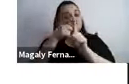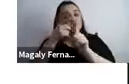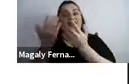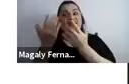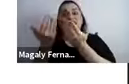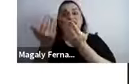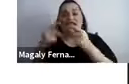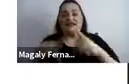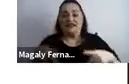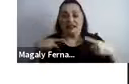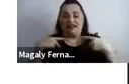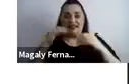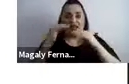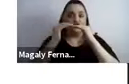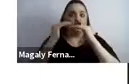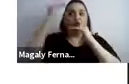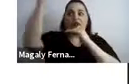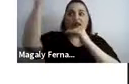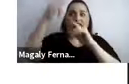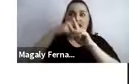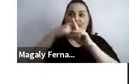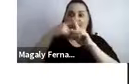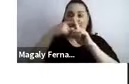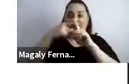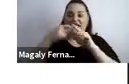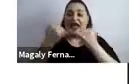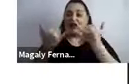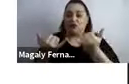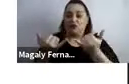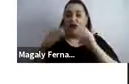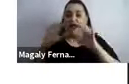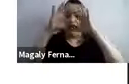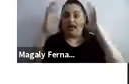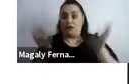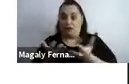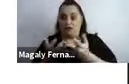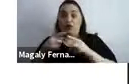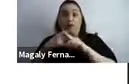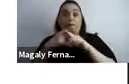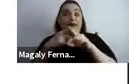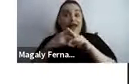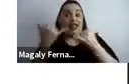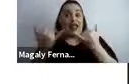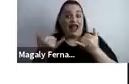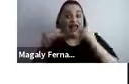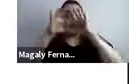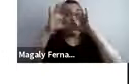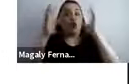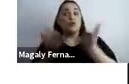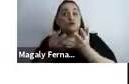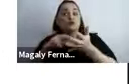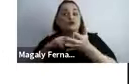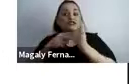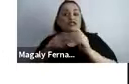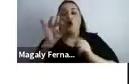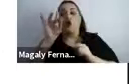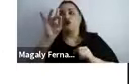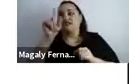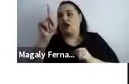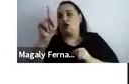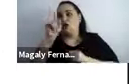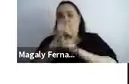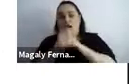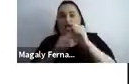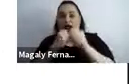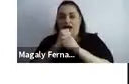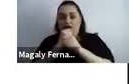superior a la media actual en el mundo. La media en el mundo estaría en torno a 81 años, por ejemplo, la que